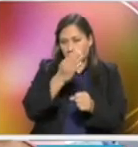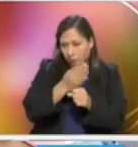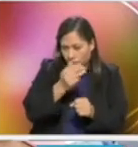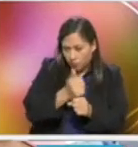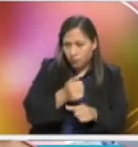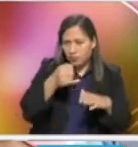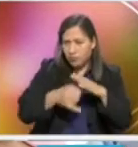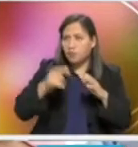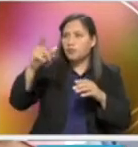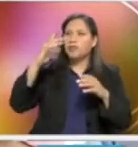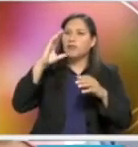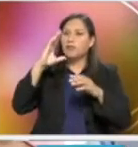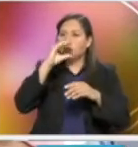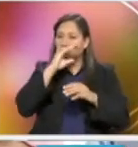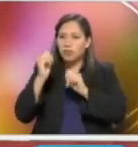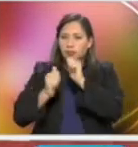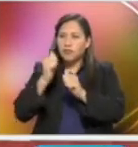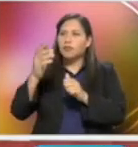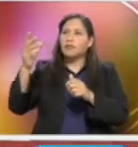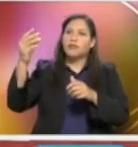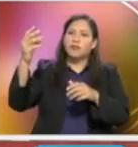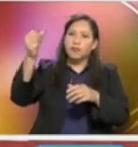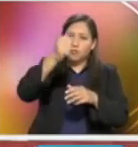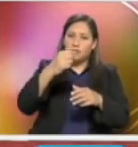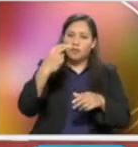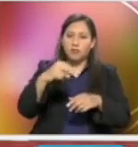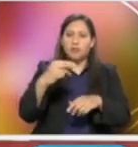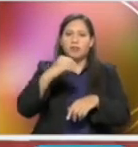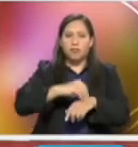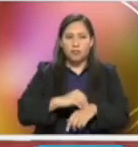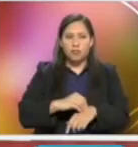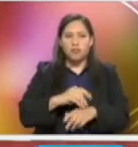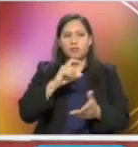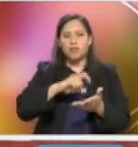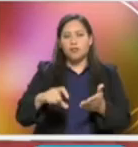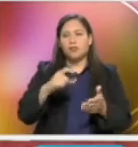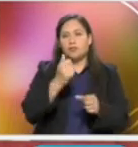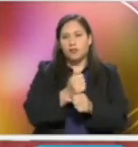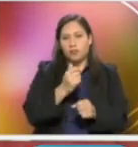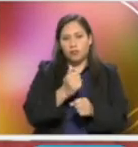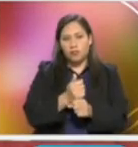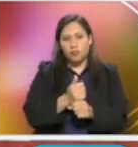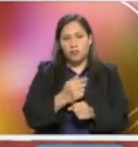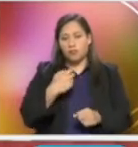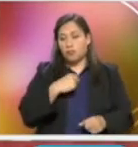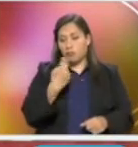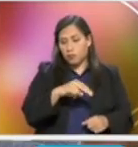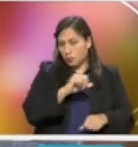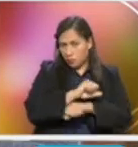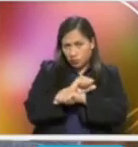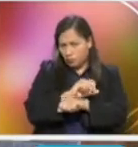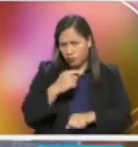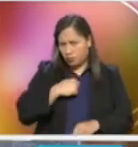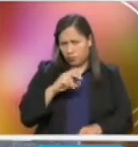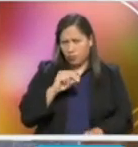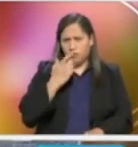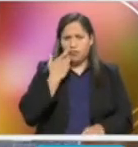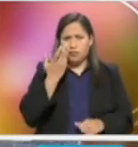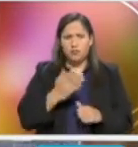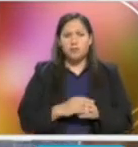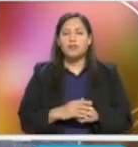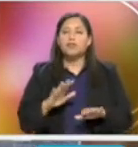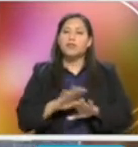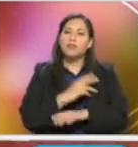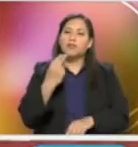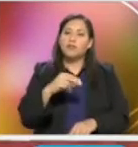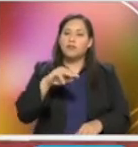de África y le puso ese nombre y es el nombre del dueño, del que compró a tu tatarabuelo. Entonces él dice, yo no quiero tener nombre de esclavo y se